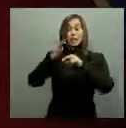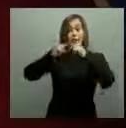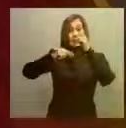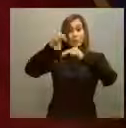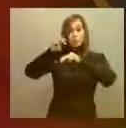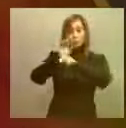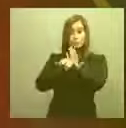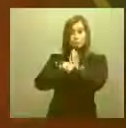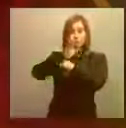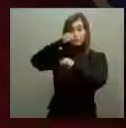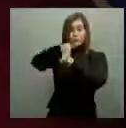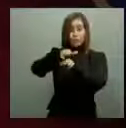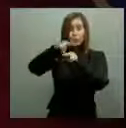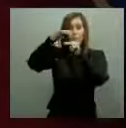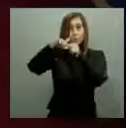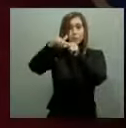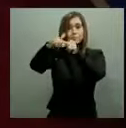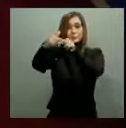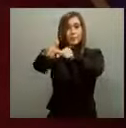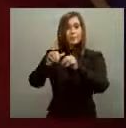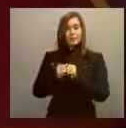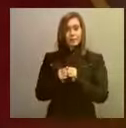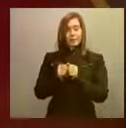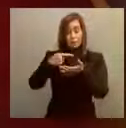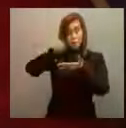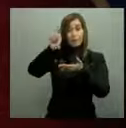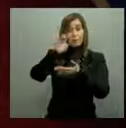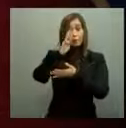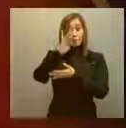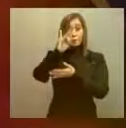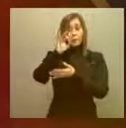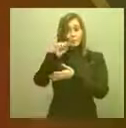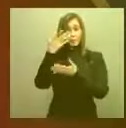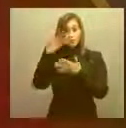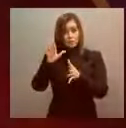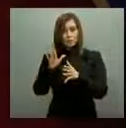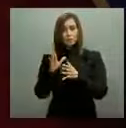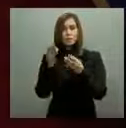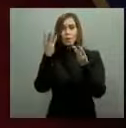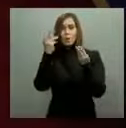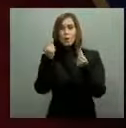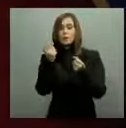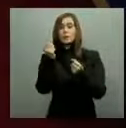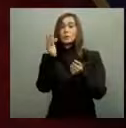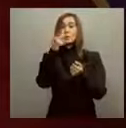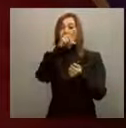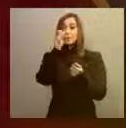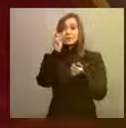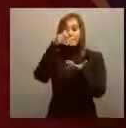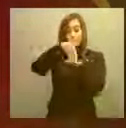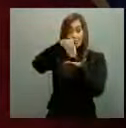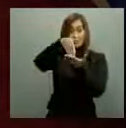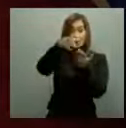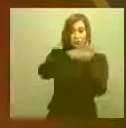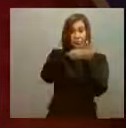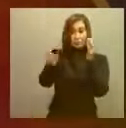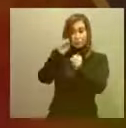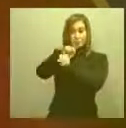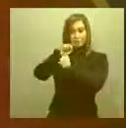de carga que está aprobado por el BID con una partida de 100 millones de dólares. Todas estas